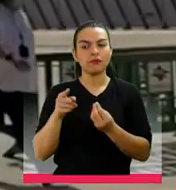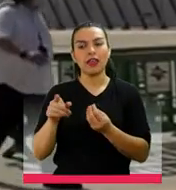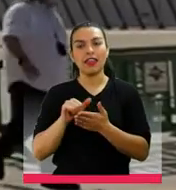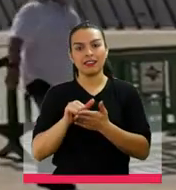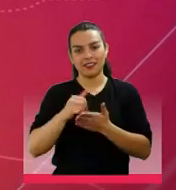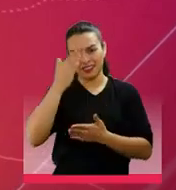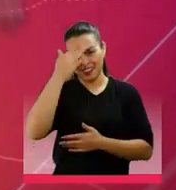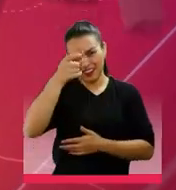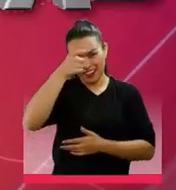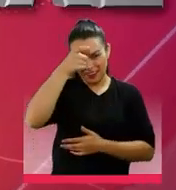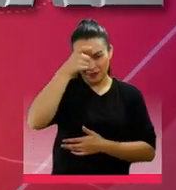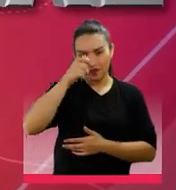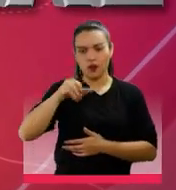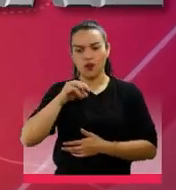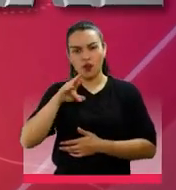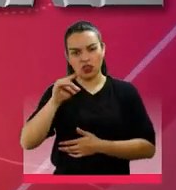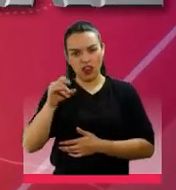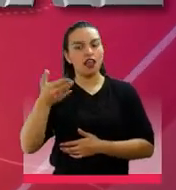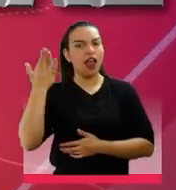Jordania.